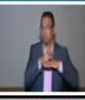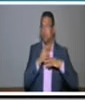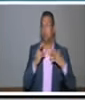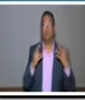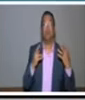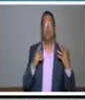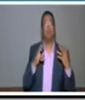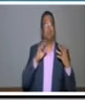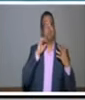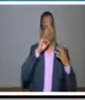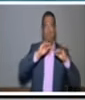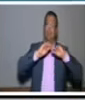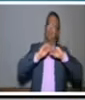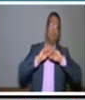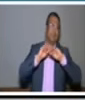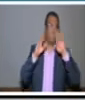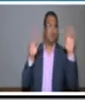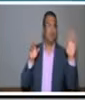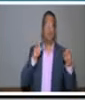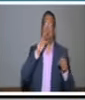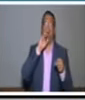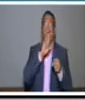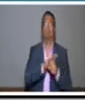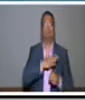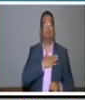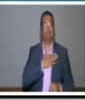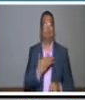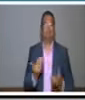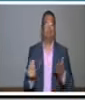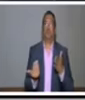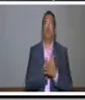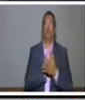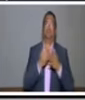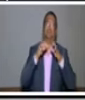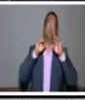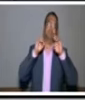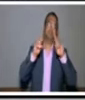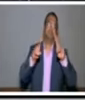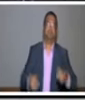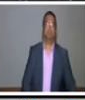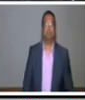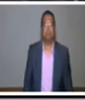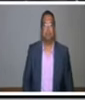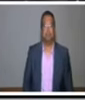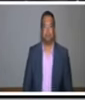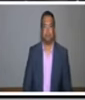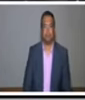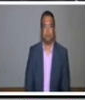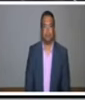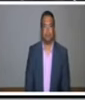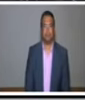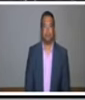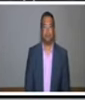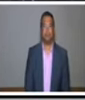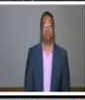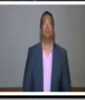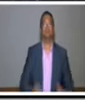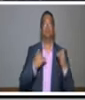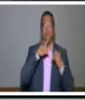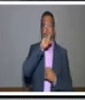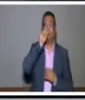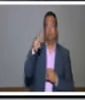esa transparencia y ese compromiso es que vamos a desarrollar un nuevo sistema de educación. Ayola Vidella interroga al doctor